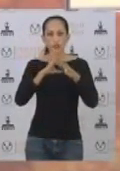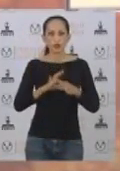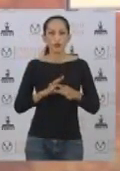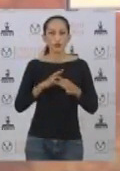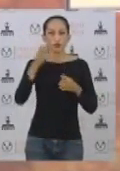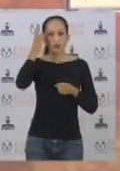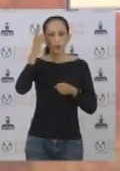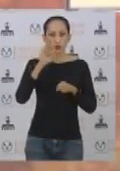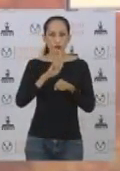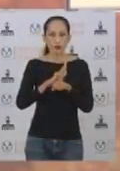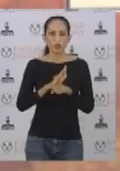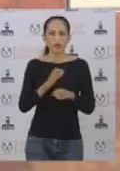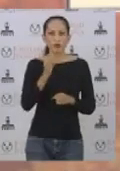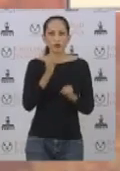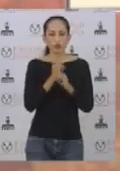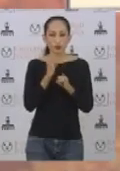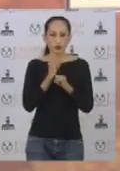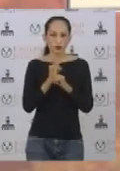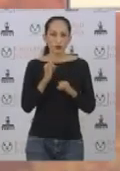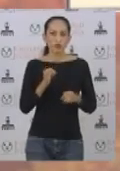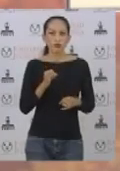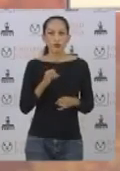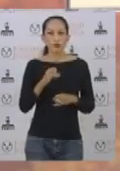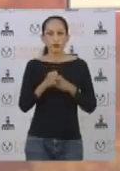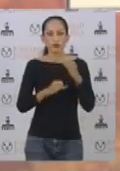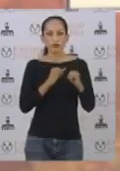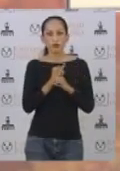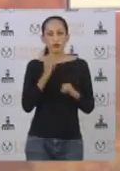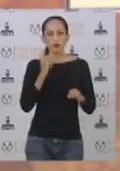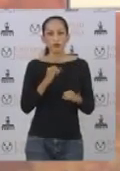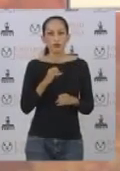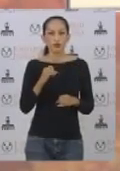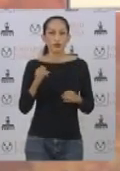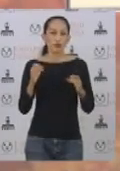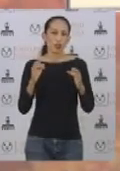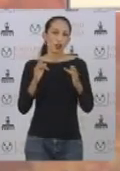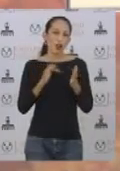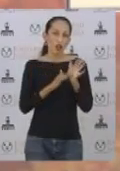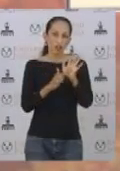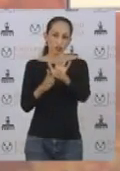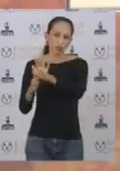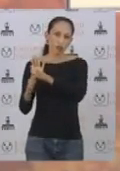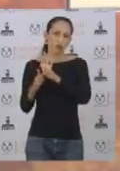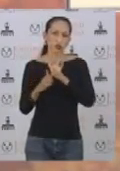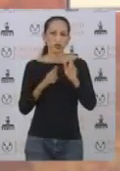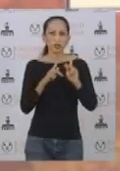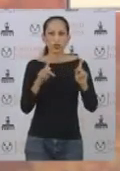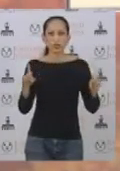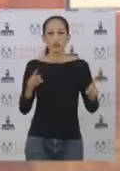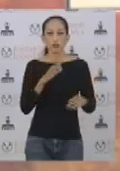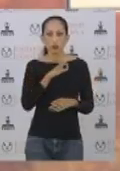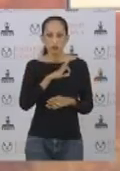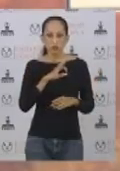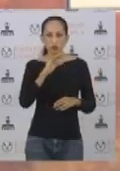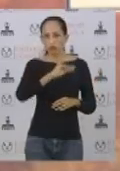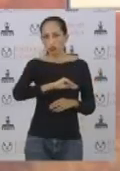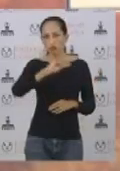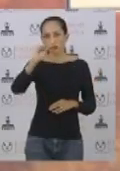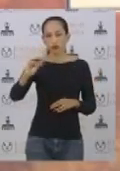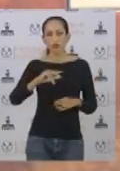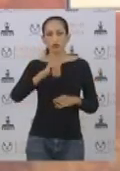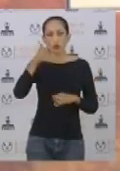la Dirección de Internacionalización y Cooperación Académica, ofrece a los universitarios diversas opciones para realizar estancias académicas